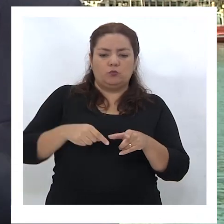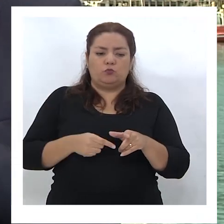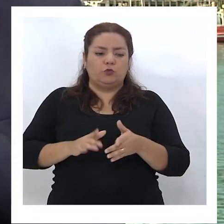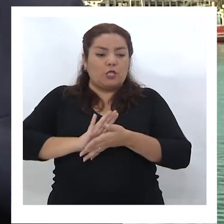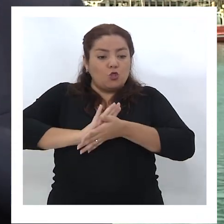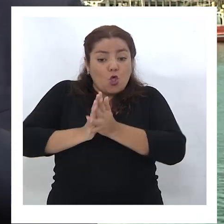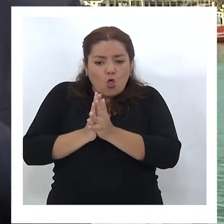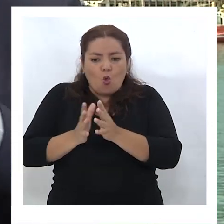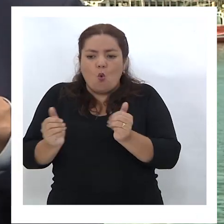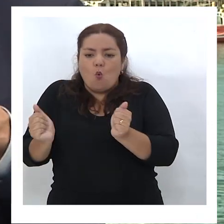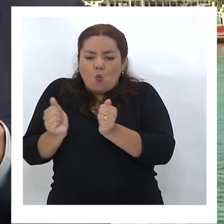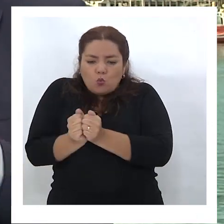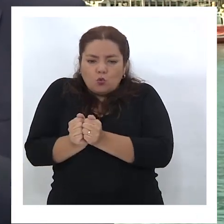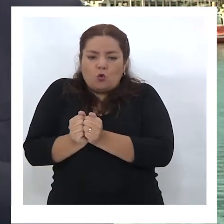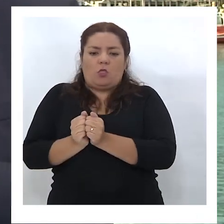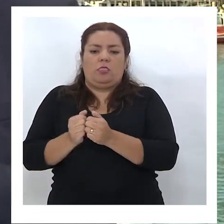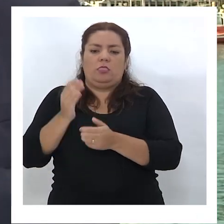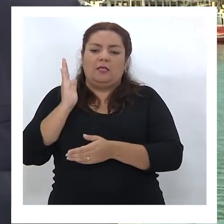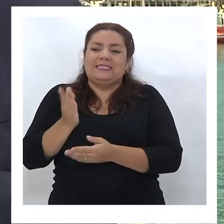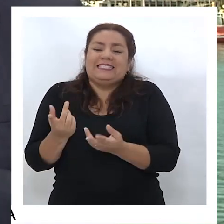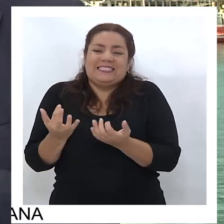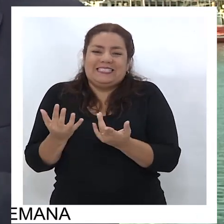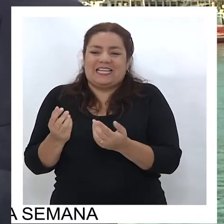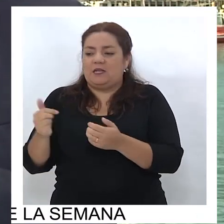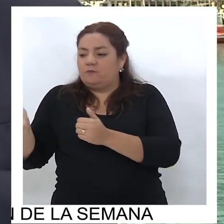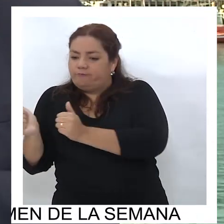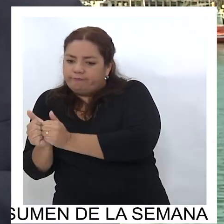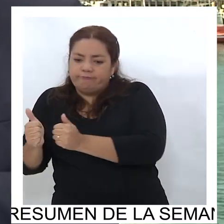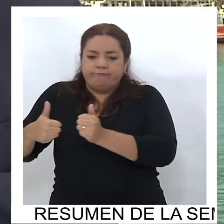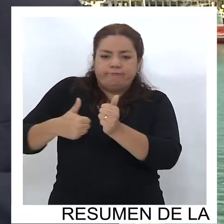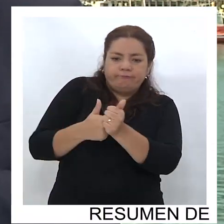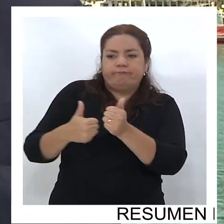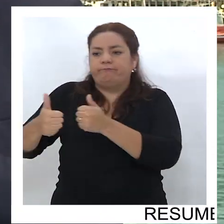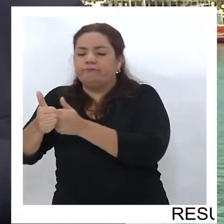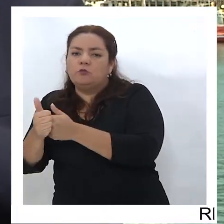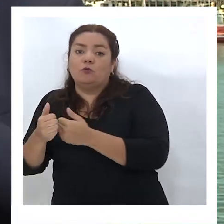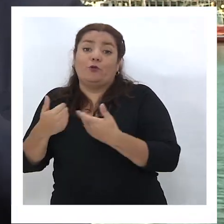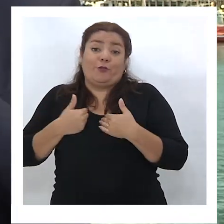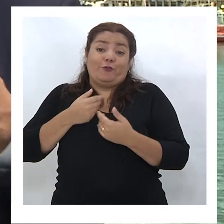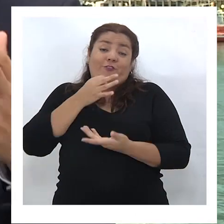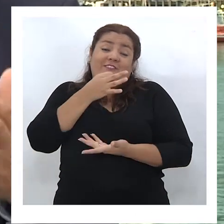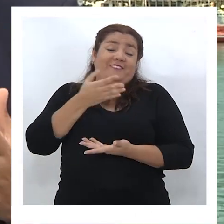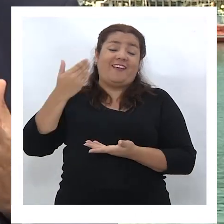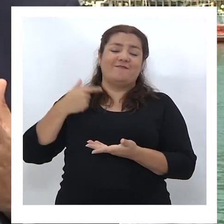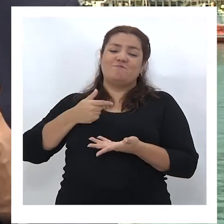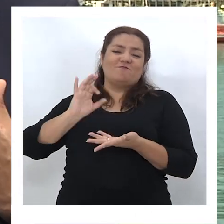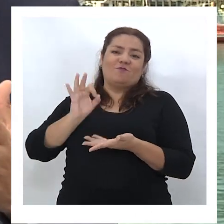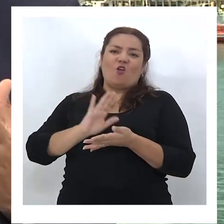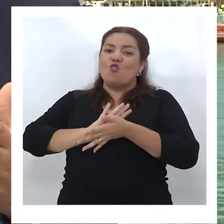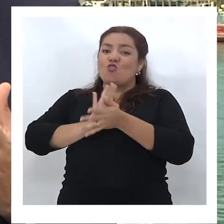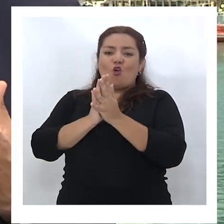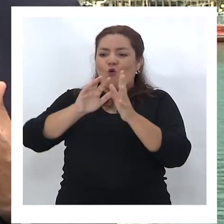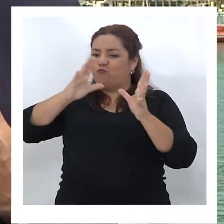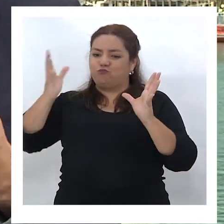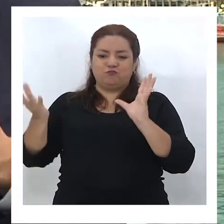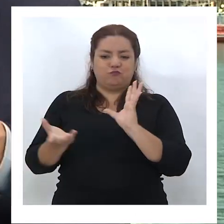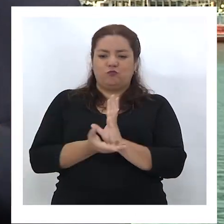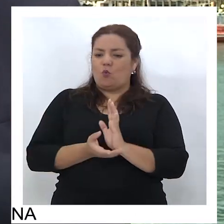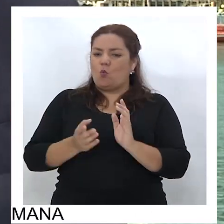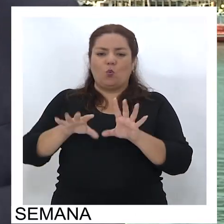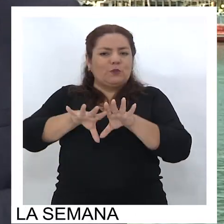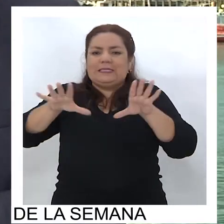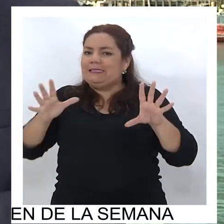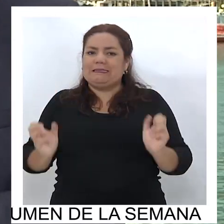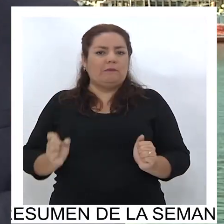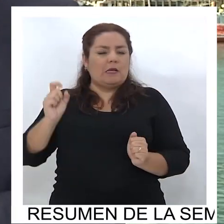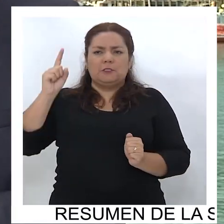comunitario, que forman parte de un sistema complejo, lo que yo decía también en mi discurso. Todo el universo es un sistema complejo. ¿Y las